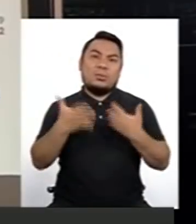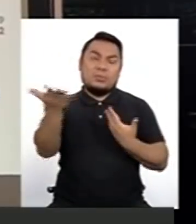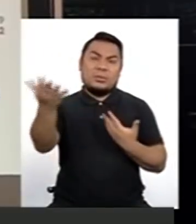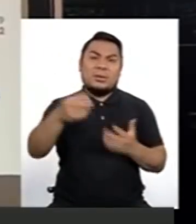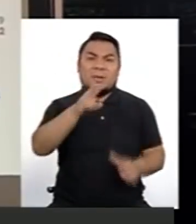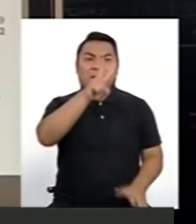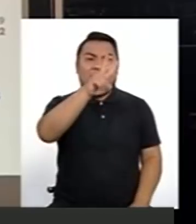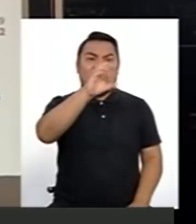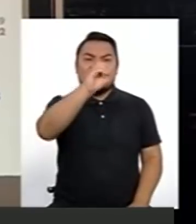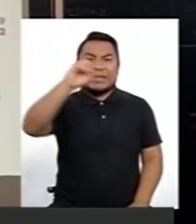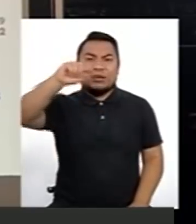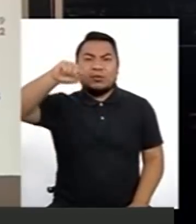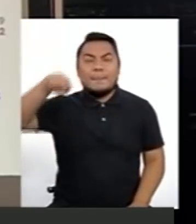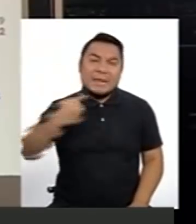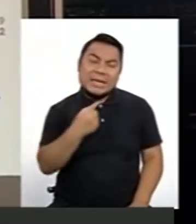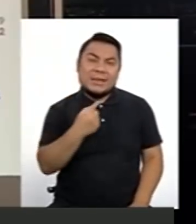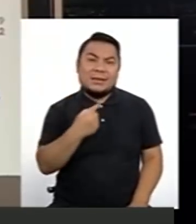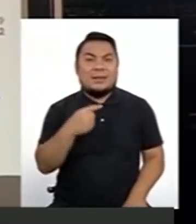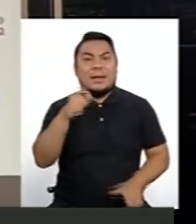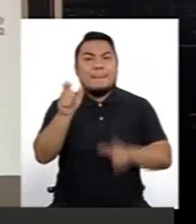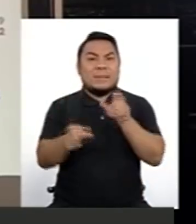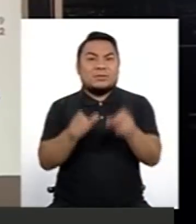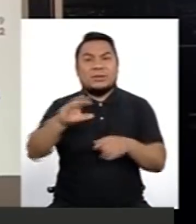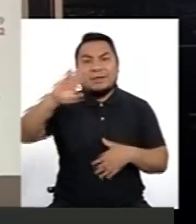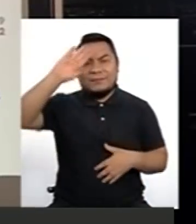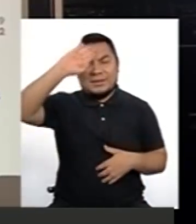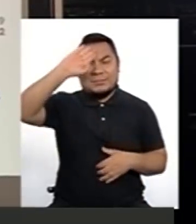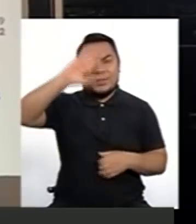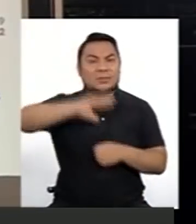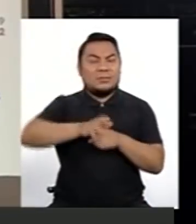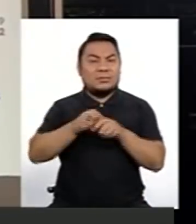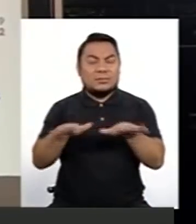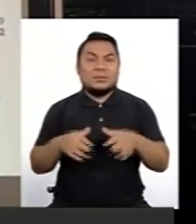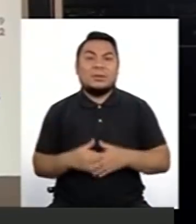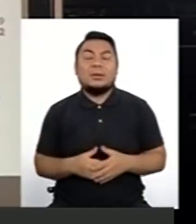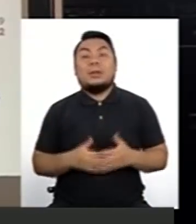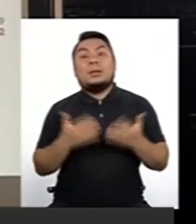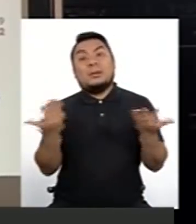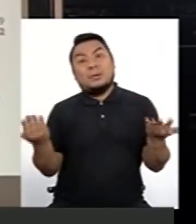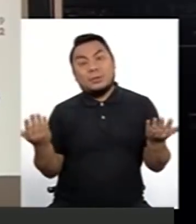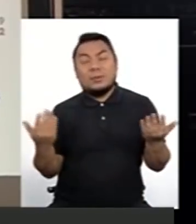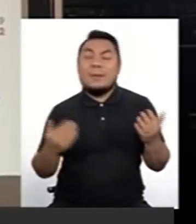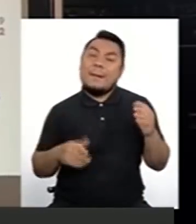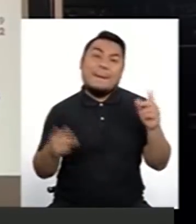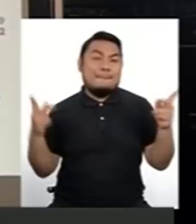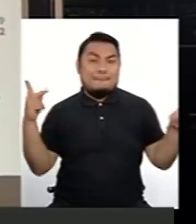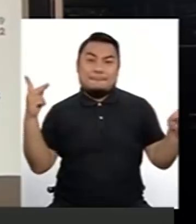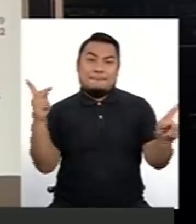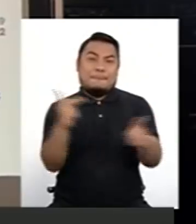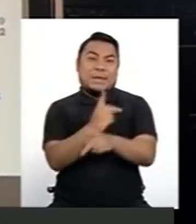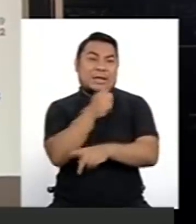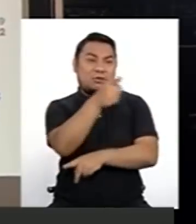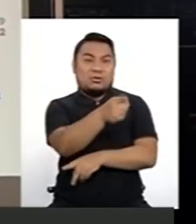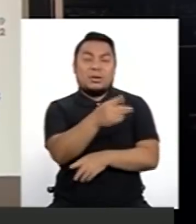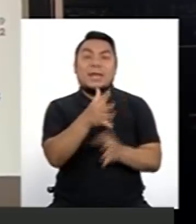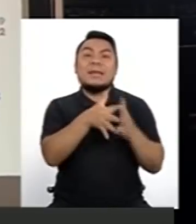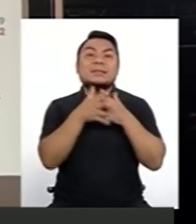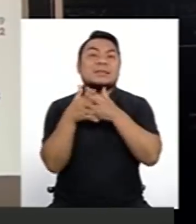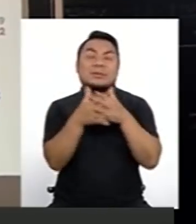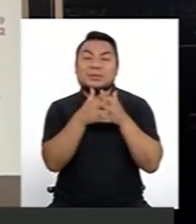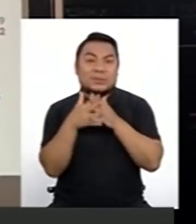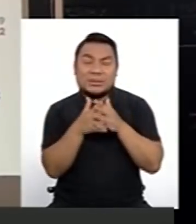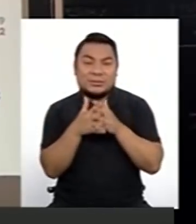200.000 casos de personas con el COVID. Y ni qué decir, por ejemplo, de Estados